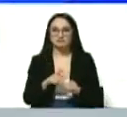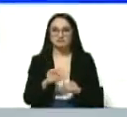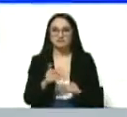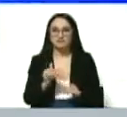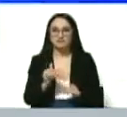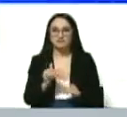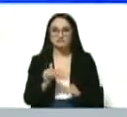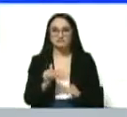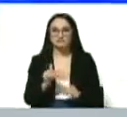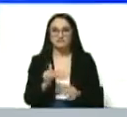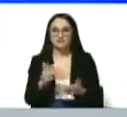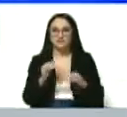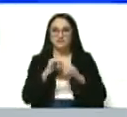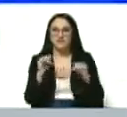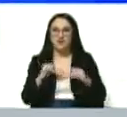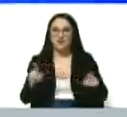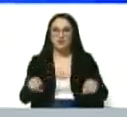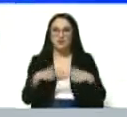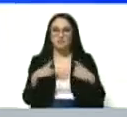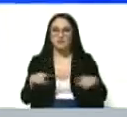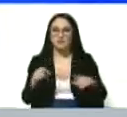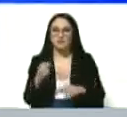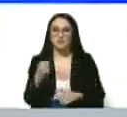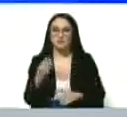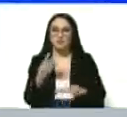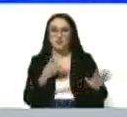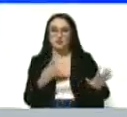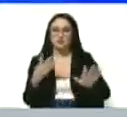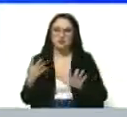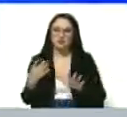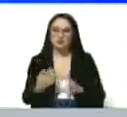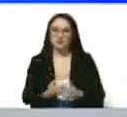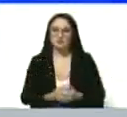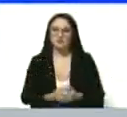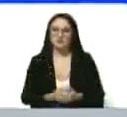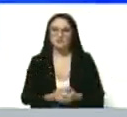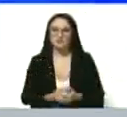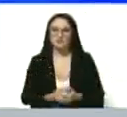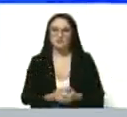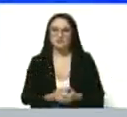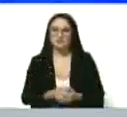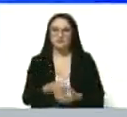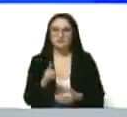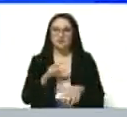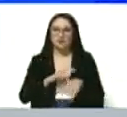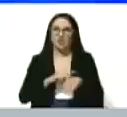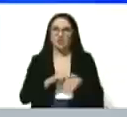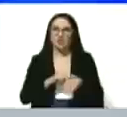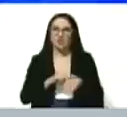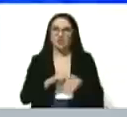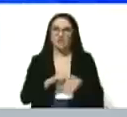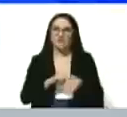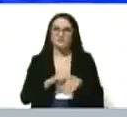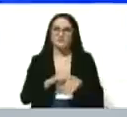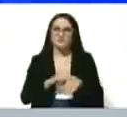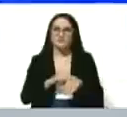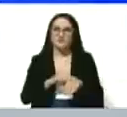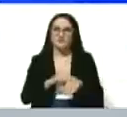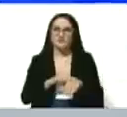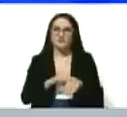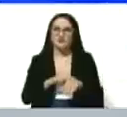de desear un feliz cumpleaños número 99 al doctor Soproto de Indonesia,